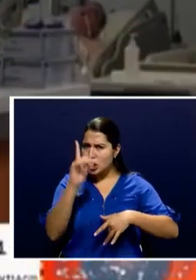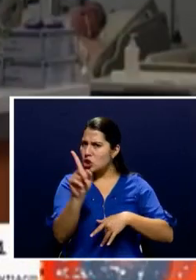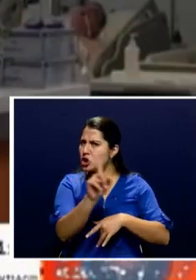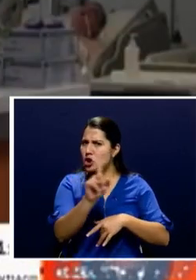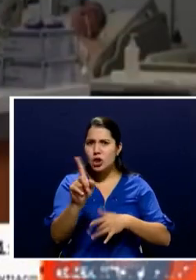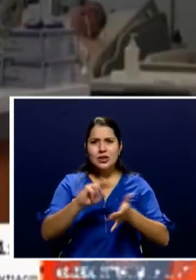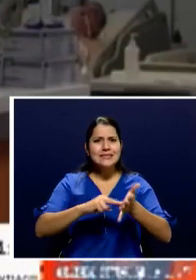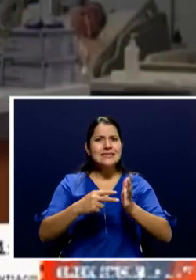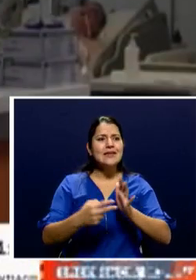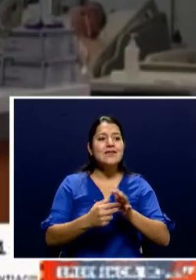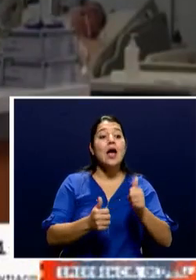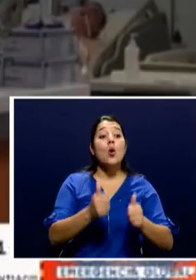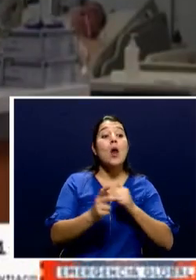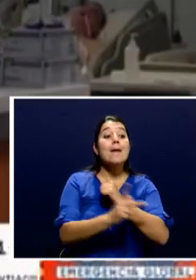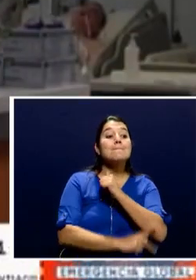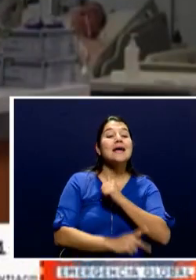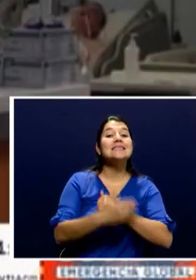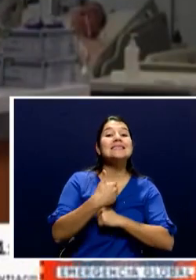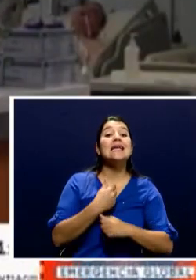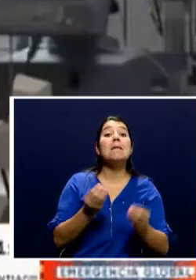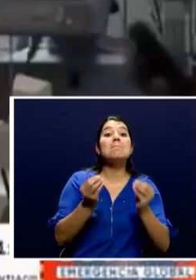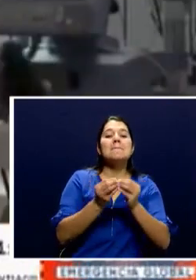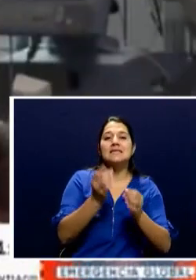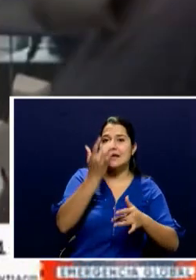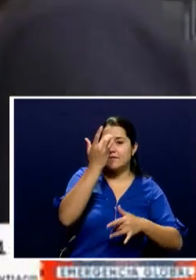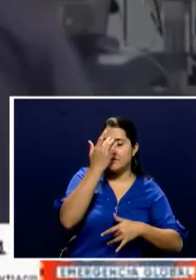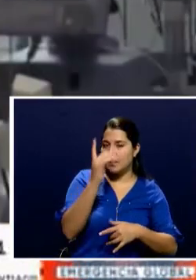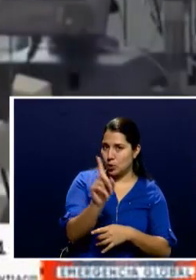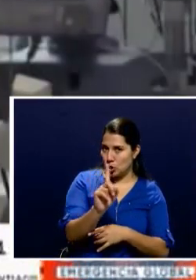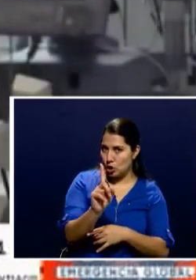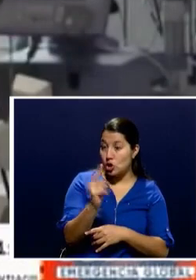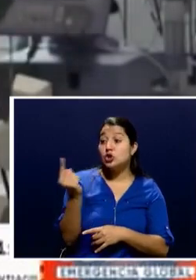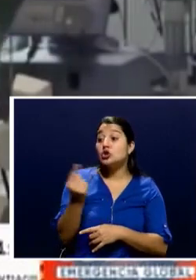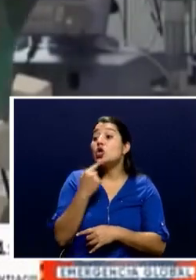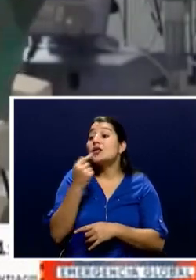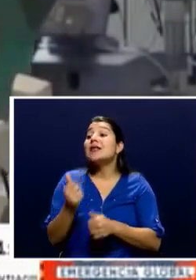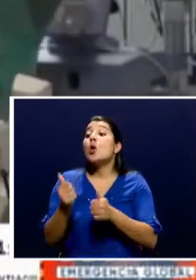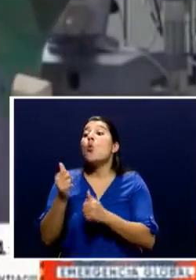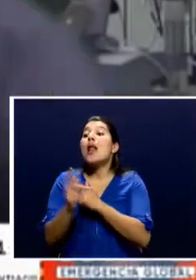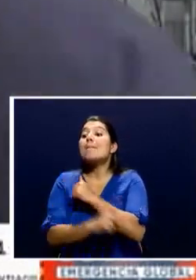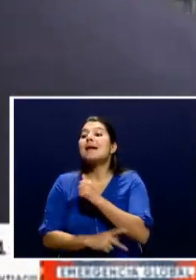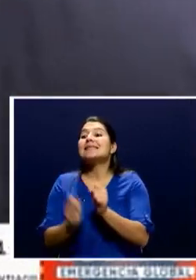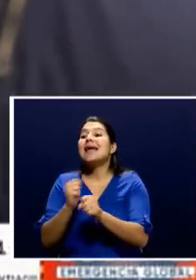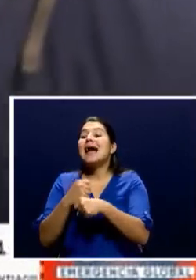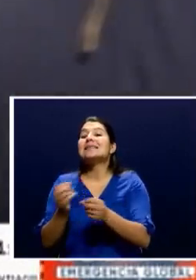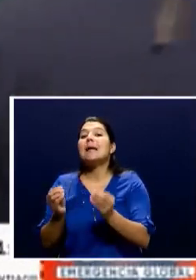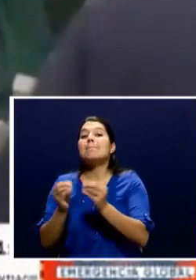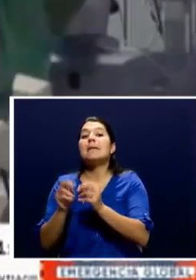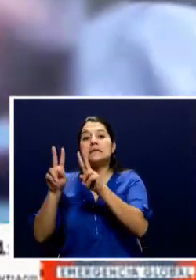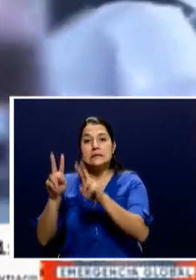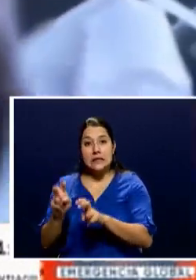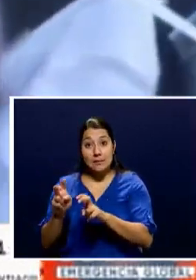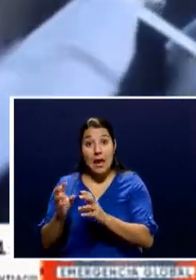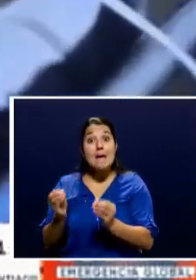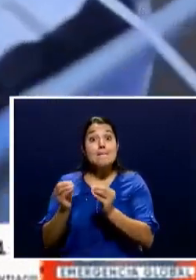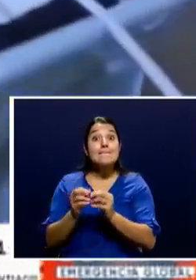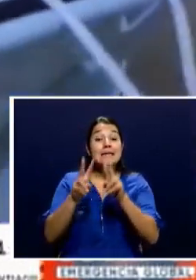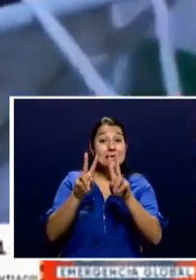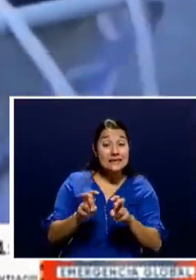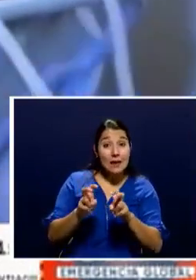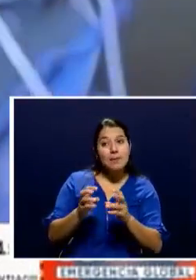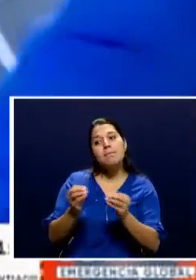tiene más infecciones, solo nos dice qué país está haciendo más pruebas. Cuantas más pruebas se realicen, más casos